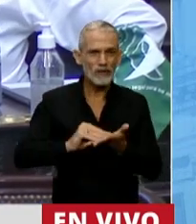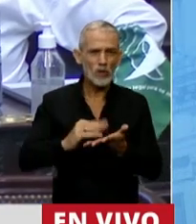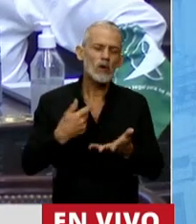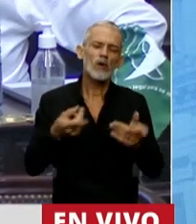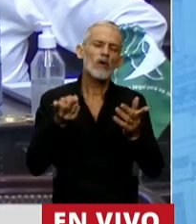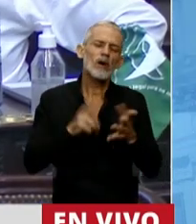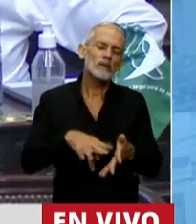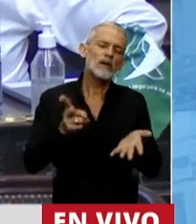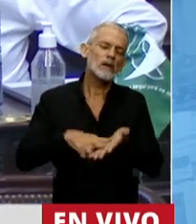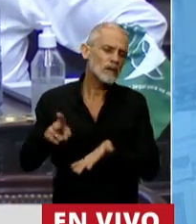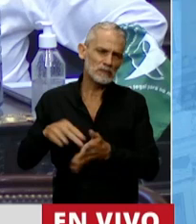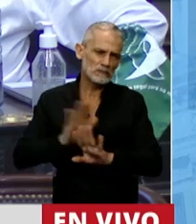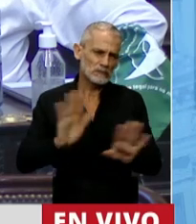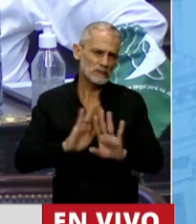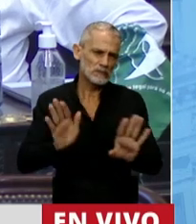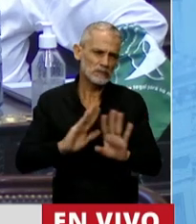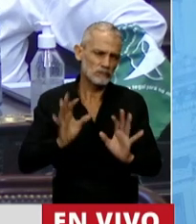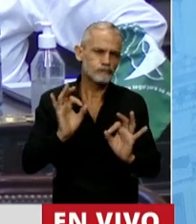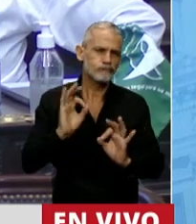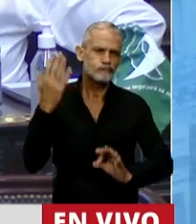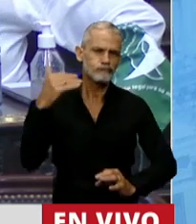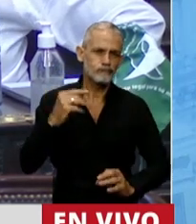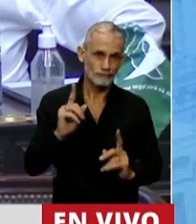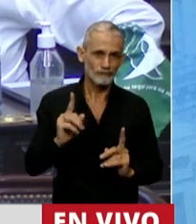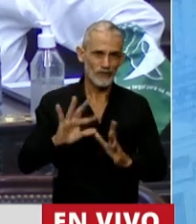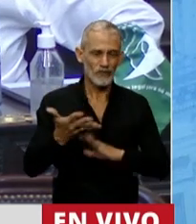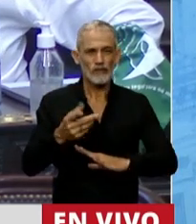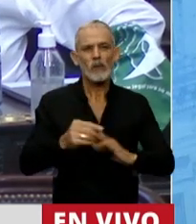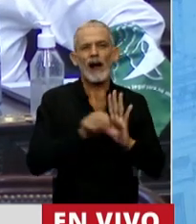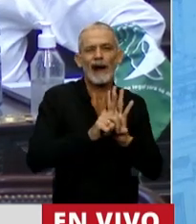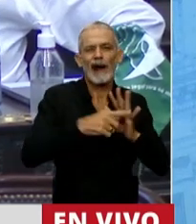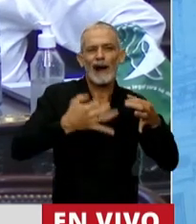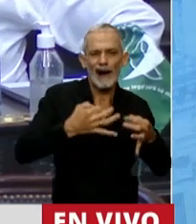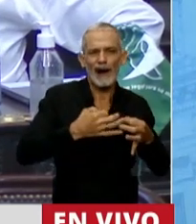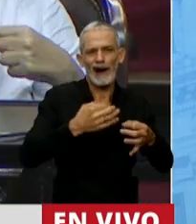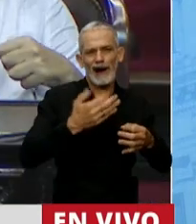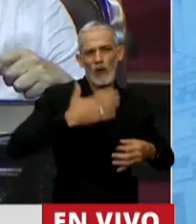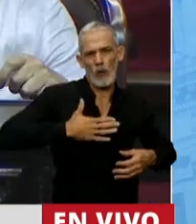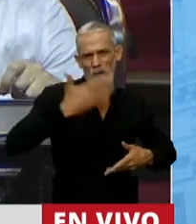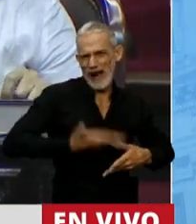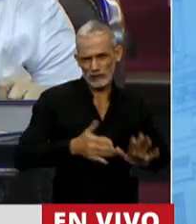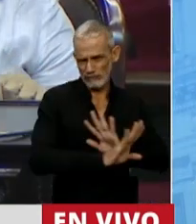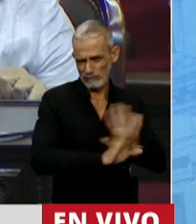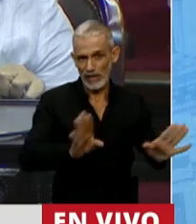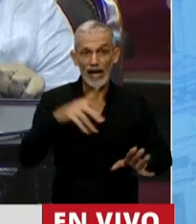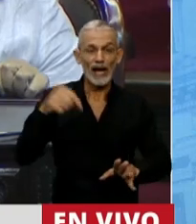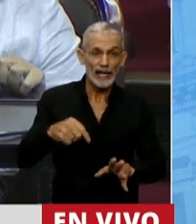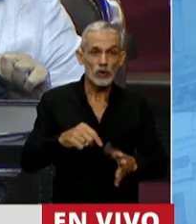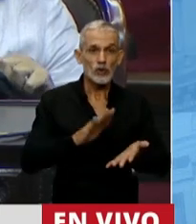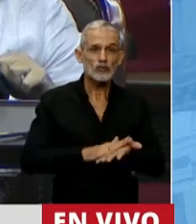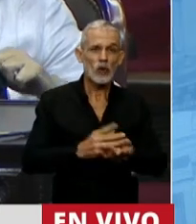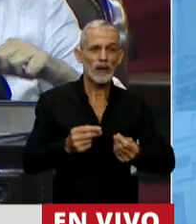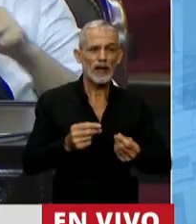no reiterar criterios que ya se han manifestado, sobre todo desde el punto de vista jurídico humano, que esto no era una cuestión